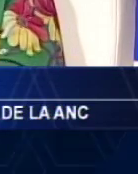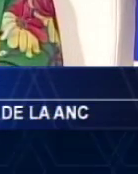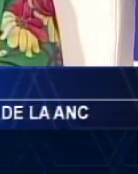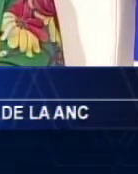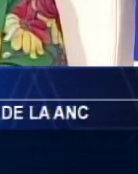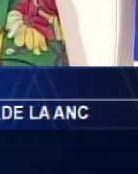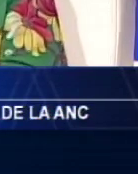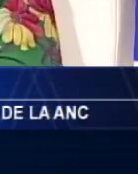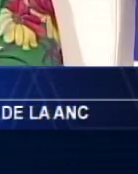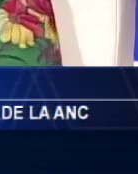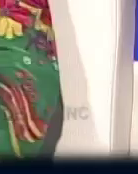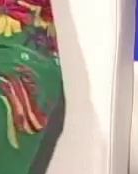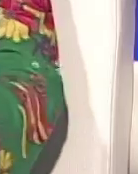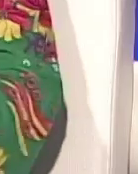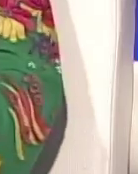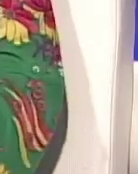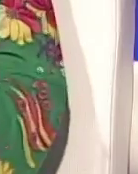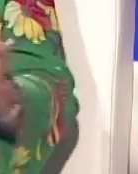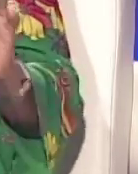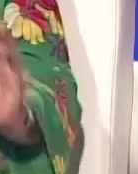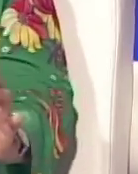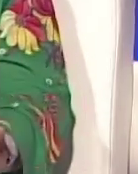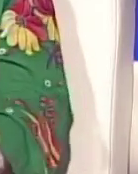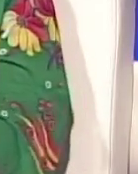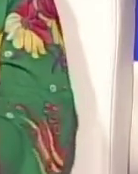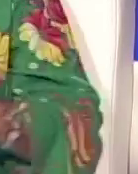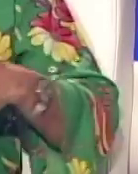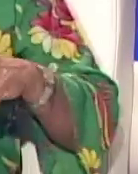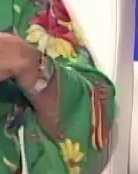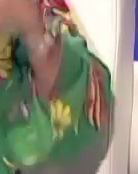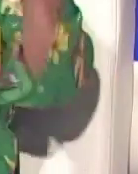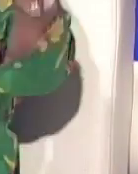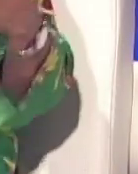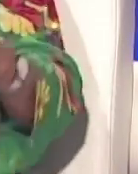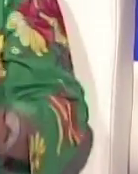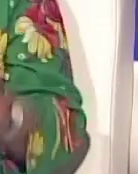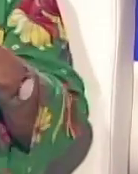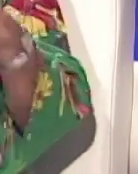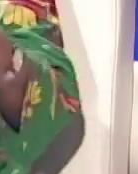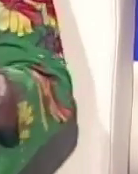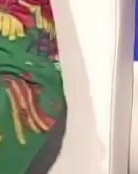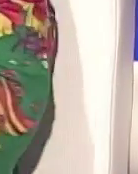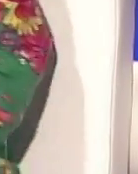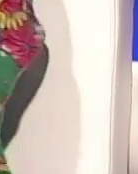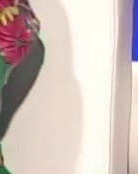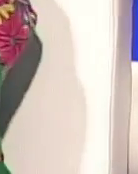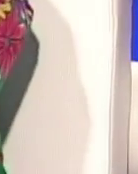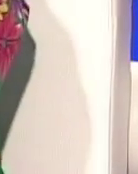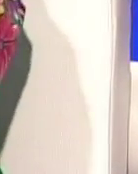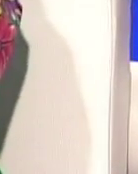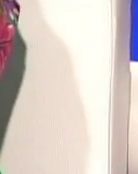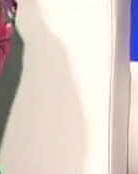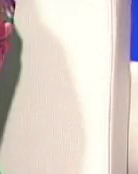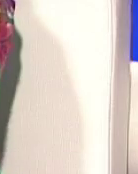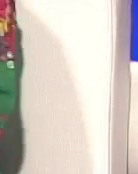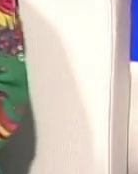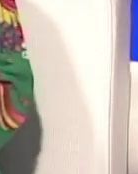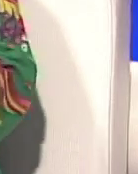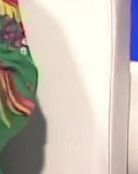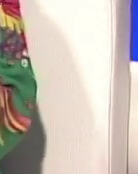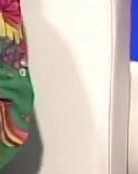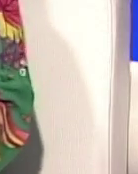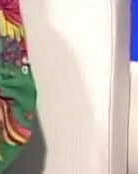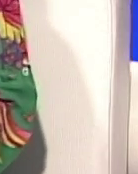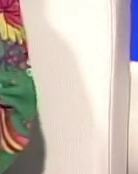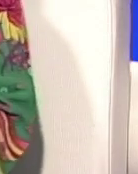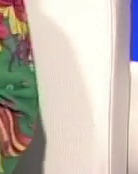sistema electoral, de manera que no se puede cuestionar que no haya condiciones para la participación. Lo que pasa es que hay sectores que no